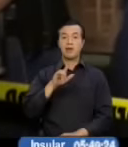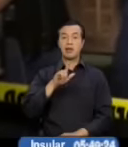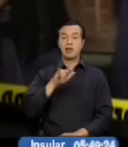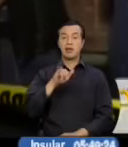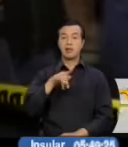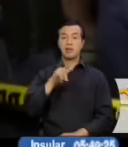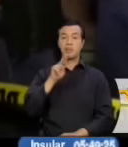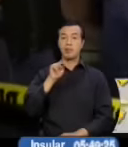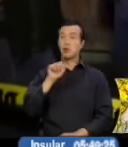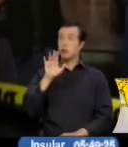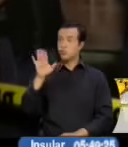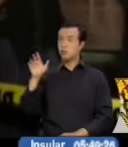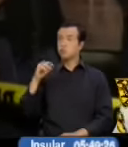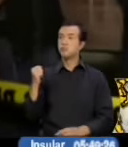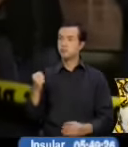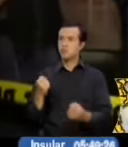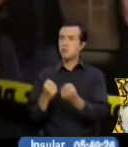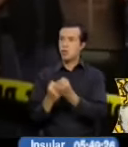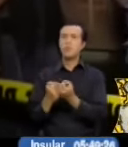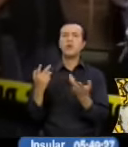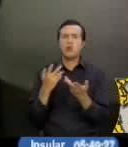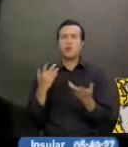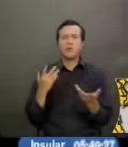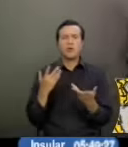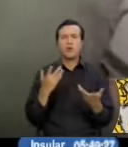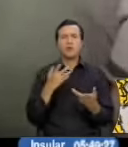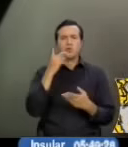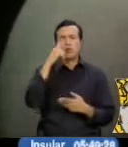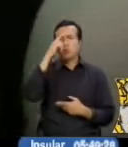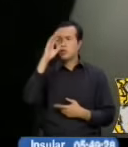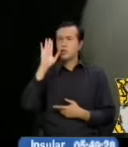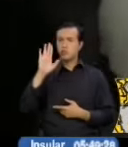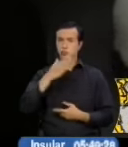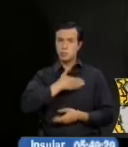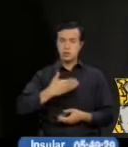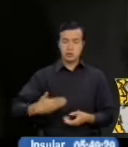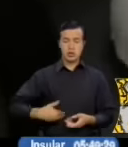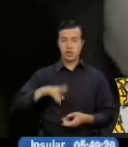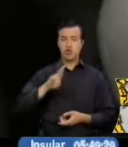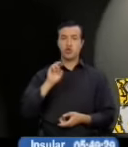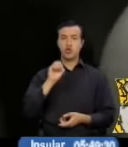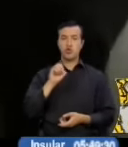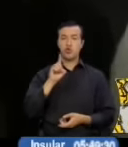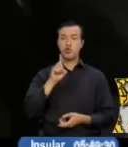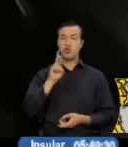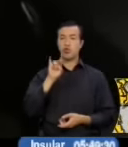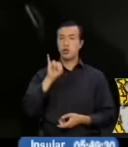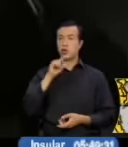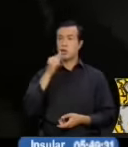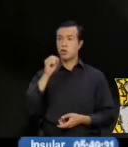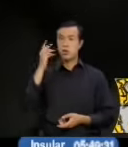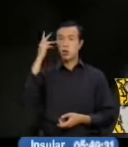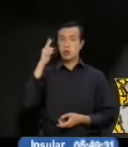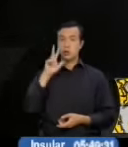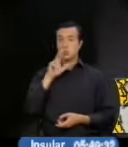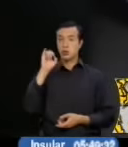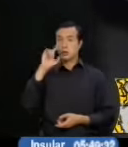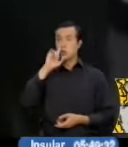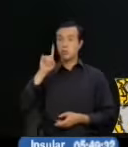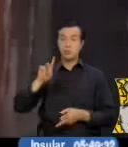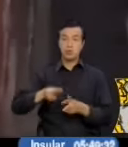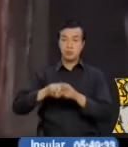la campaña para combatir el tráfico de drogas impulsada por el gobierno liderado por Rodrigo Duterte, quien asumió el cargo el pasado 30 de